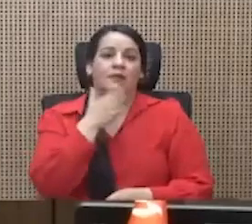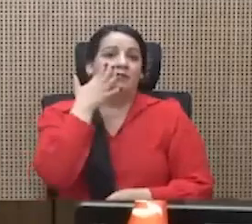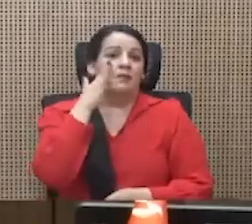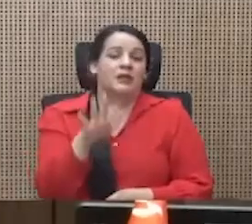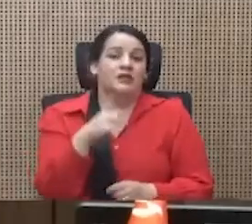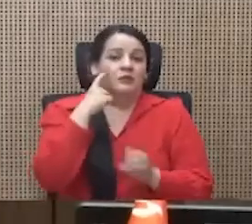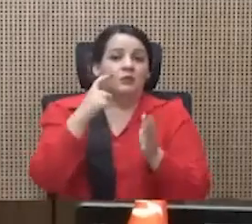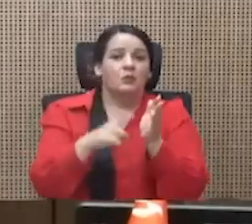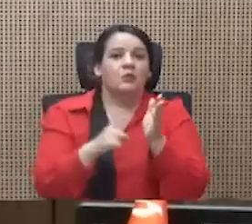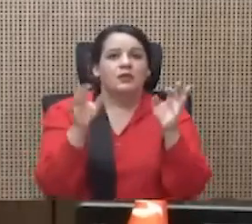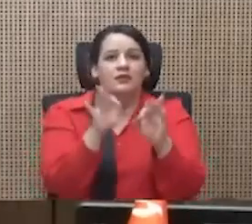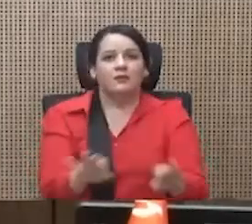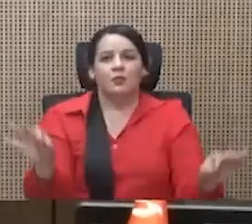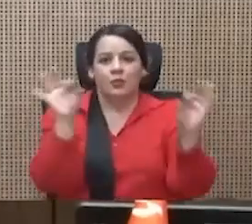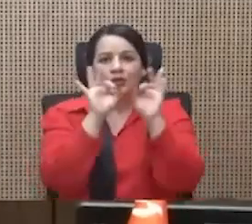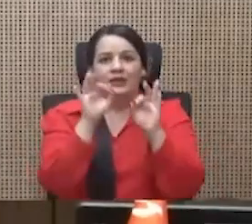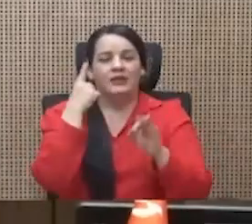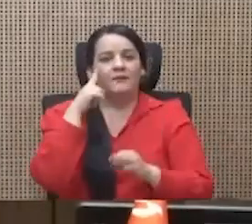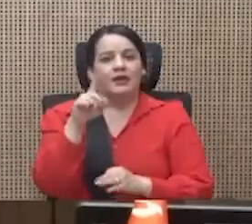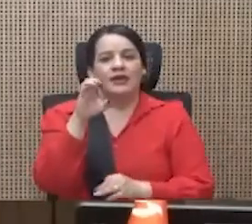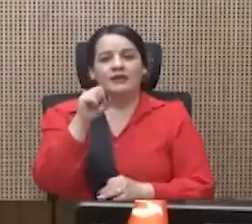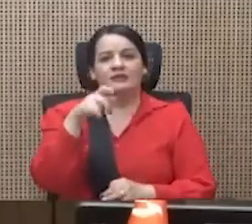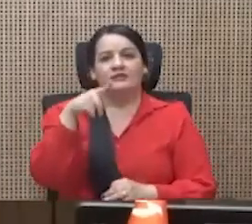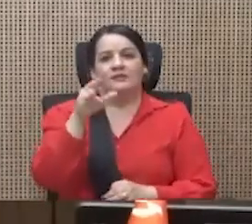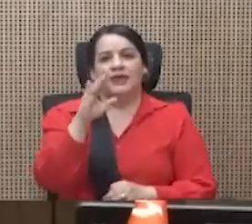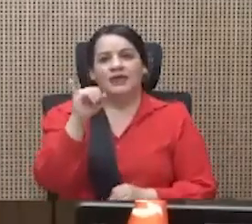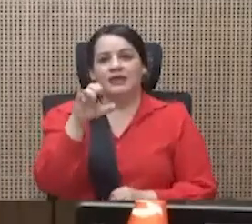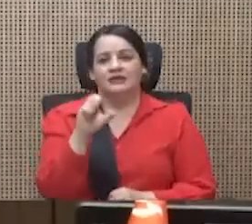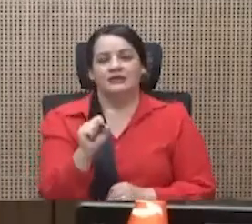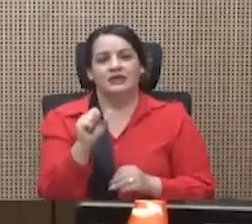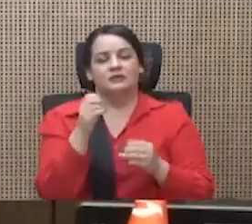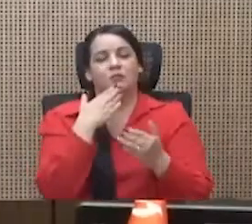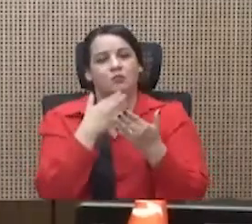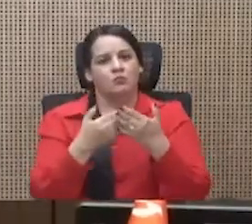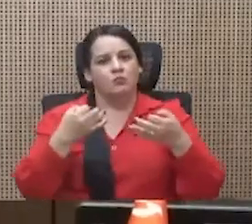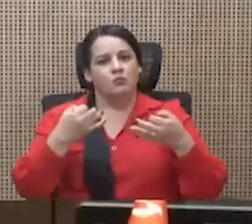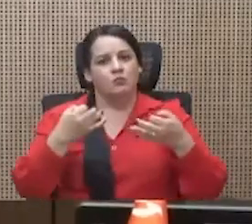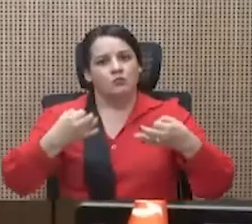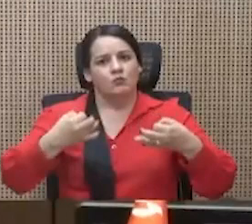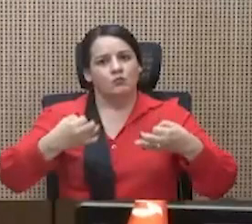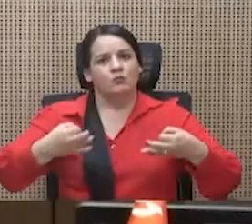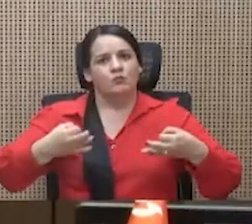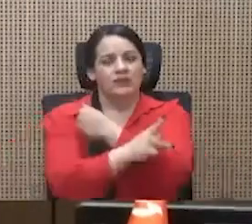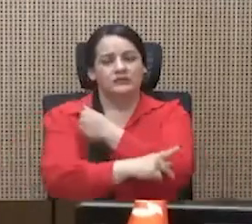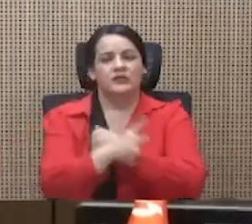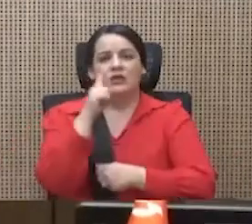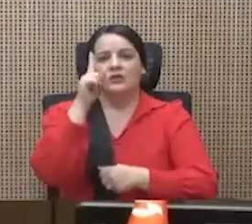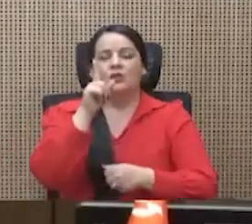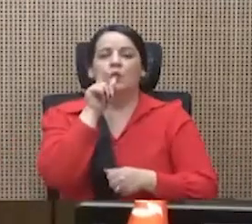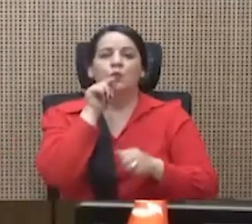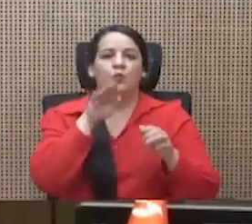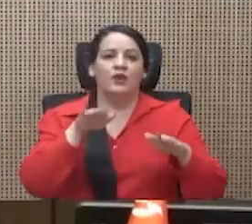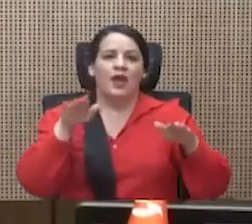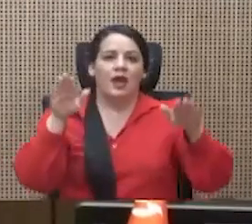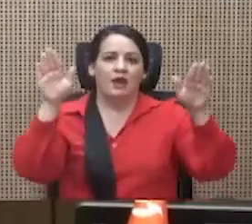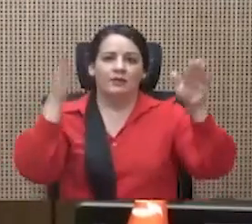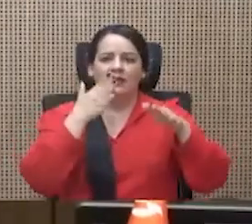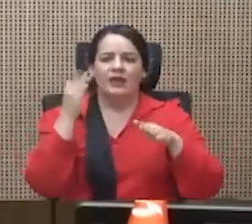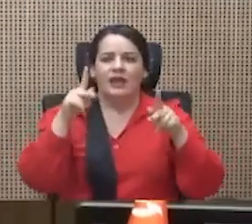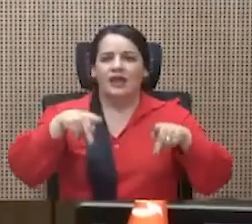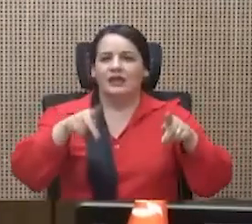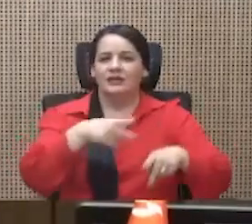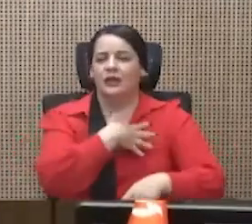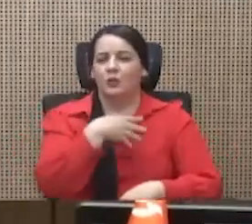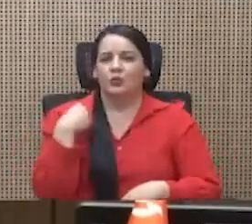reconocimiento importante para especies que son endémicas del país eh de de de un ave que a la gente le